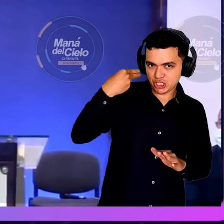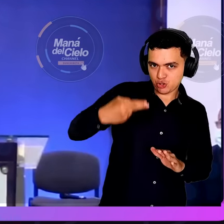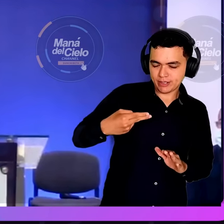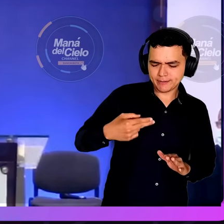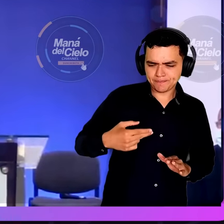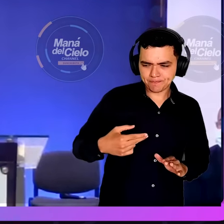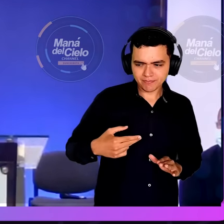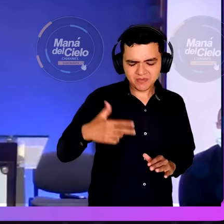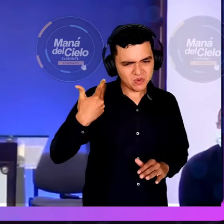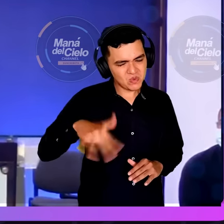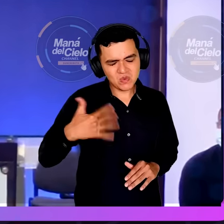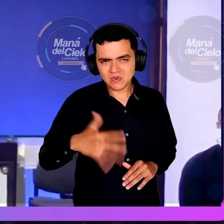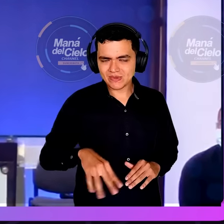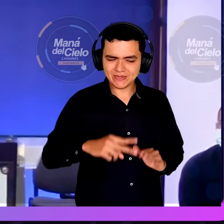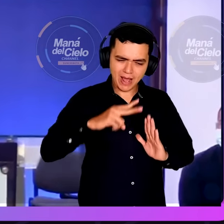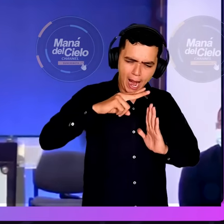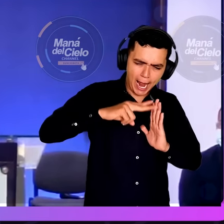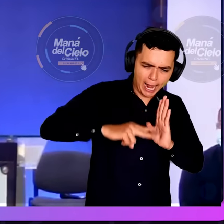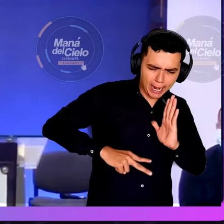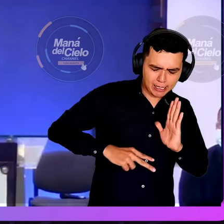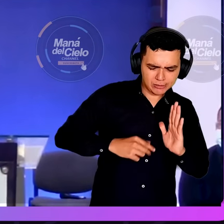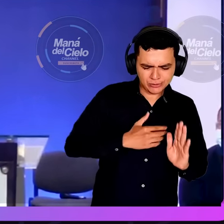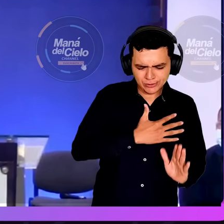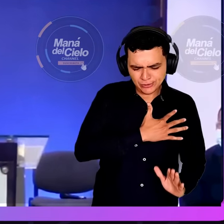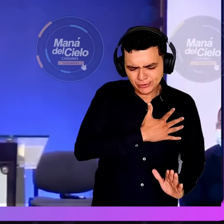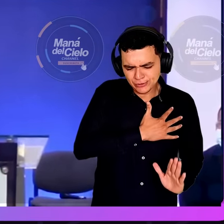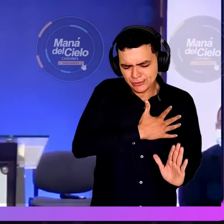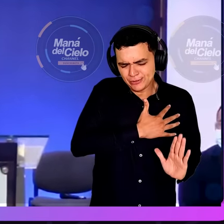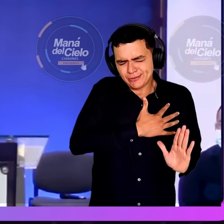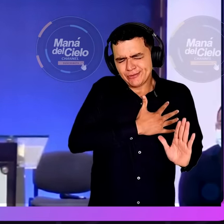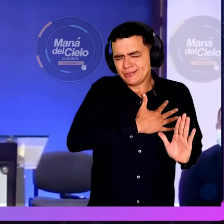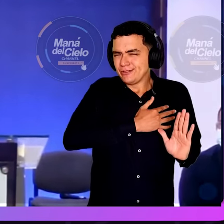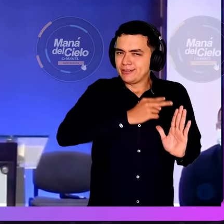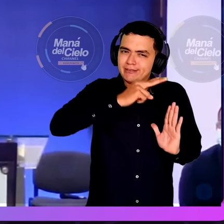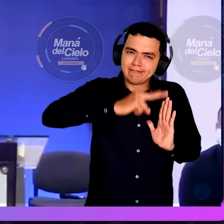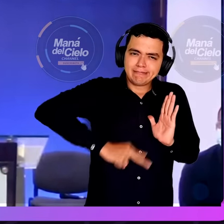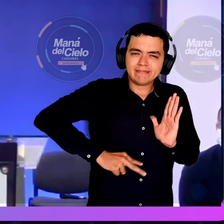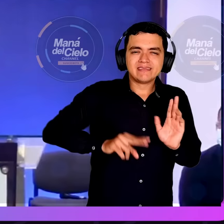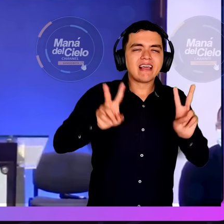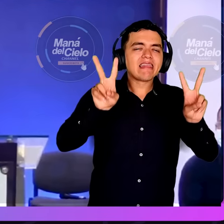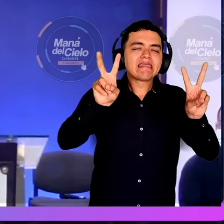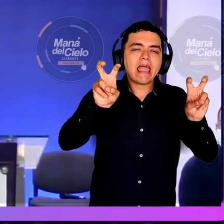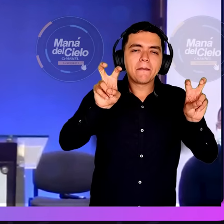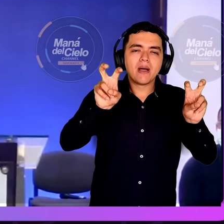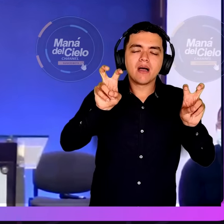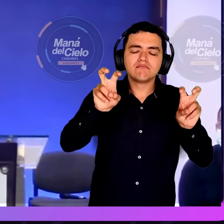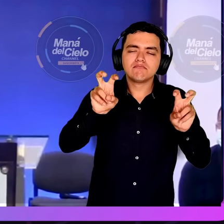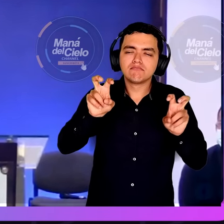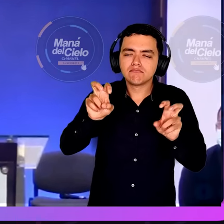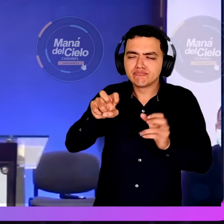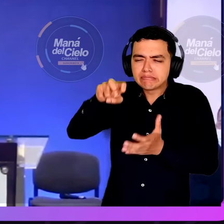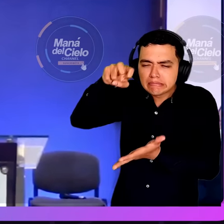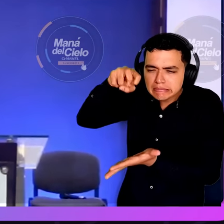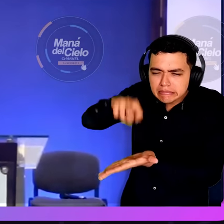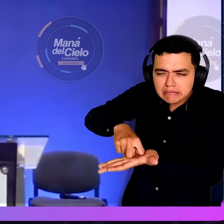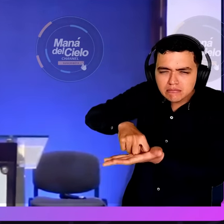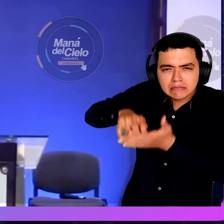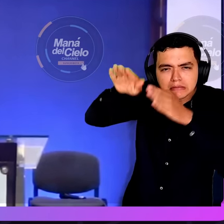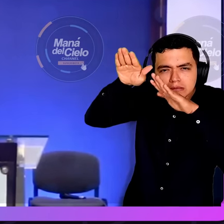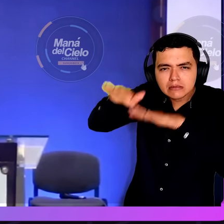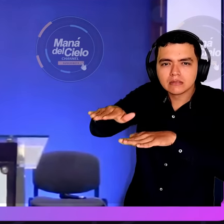esa mujer sirofenicia. Uy, hermano, esta es una de las... Créame que es una de las historias bíblicas que más me mueven el corazón a mí